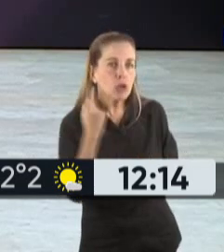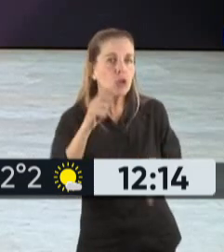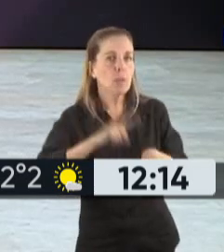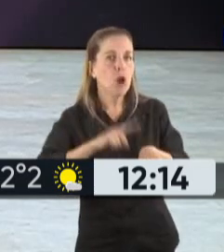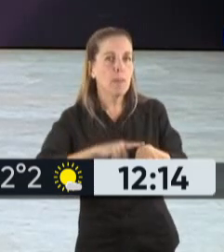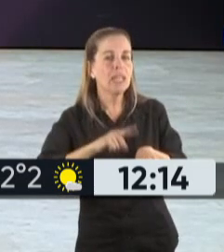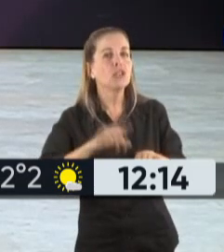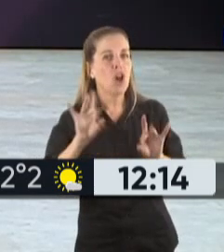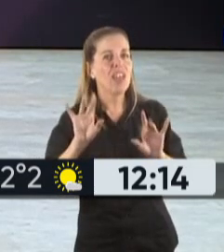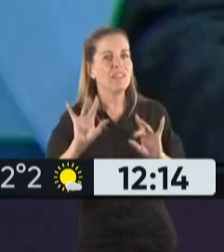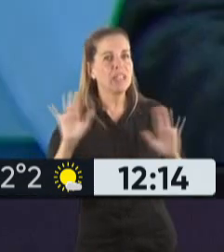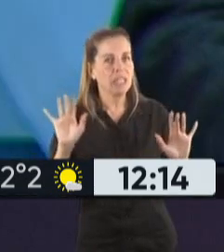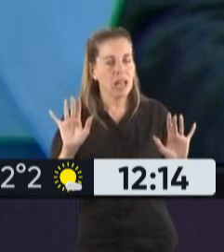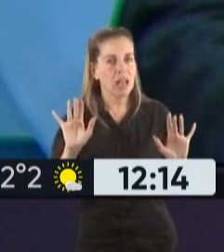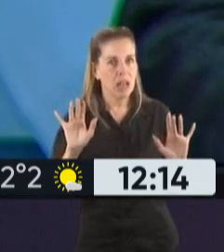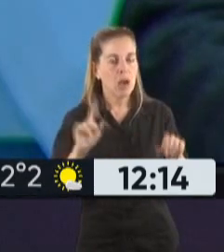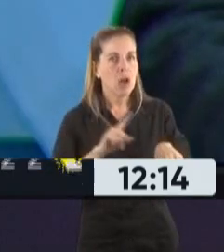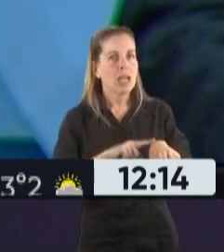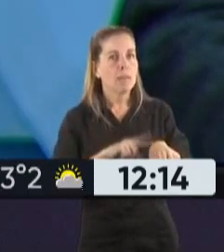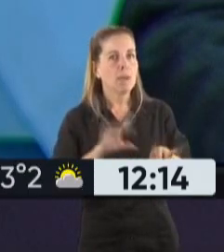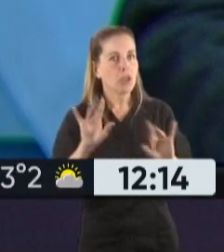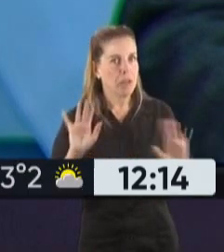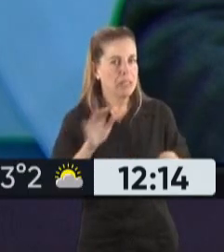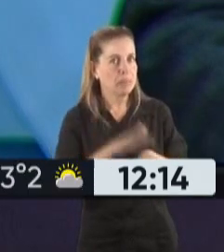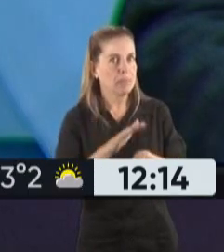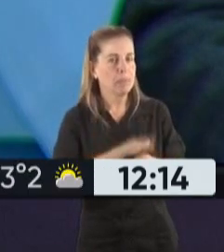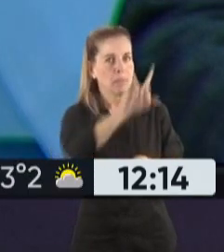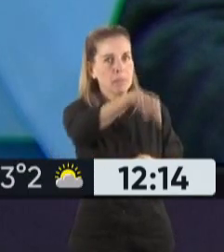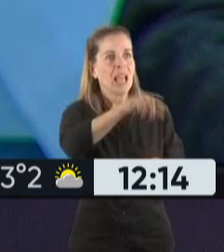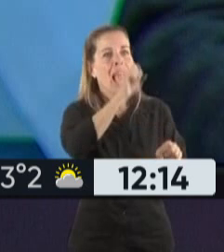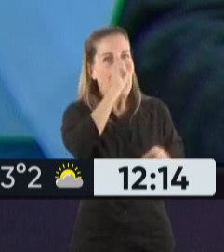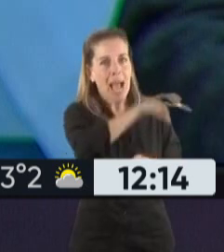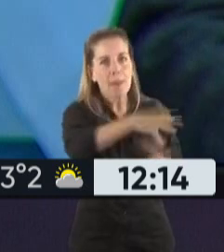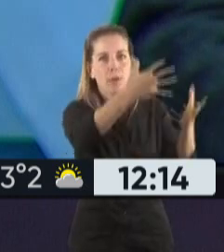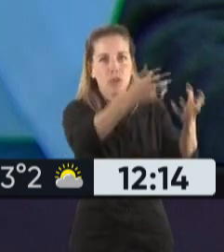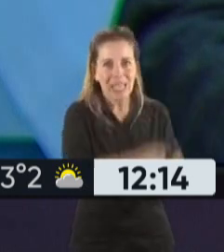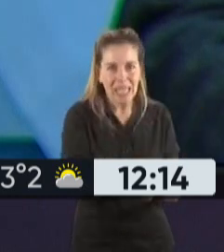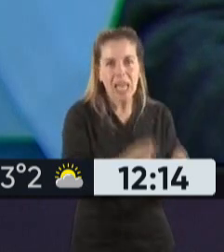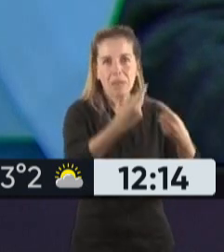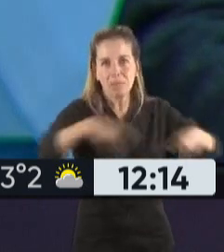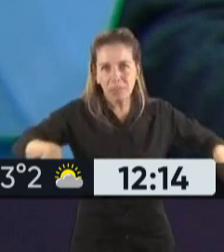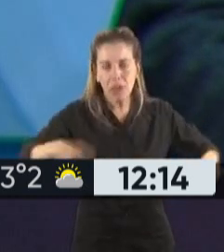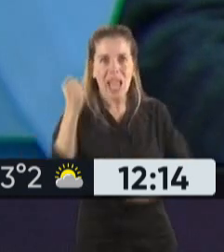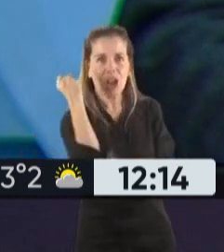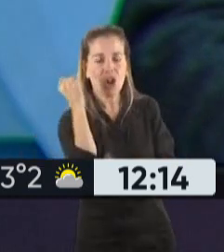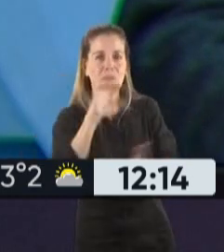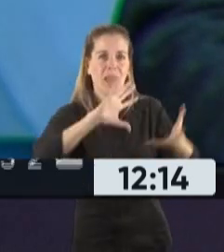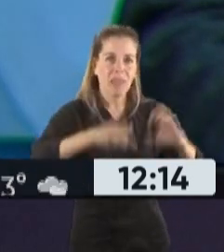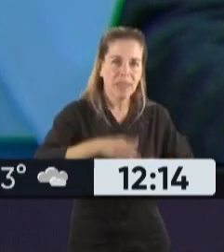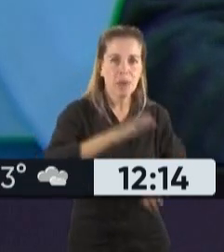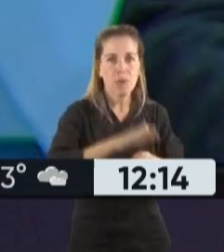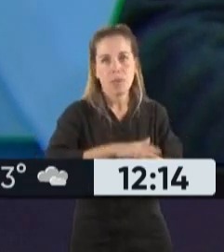momento dificilísimo como consecuencia de la sequía y los efectos que la sequía han deparado en la economía.